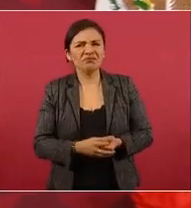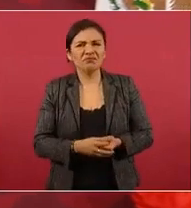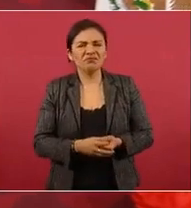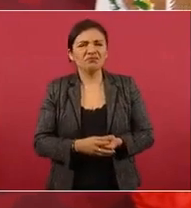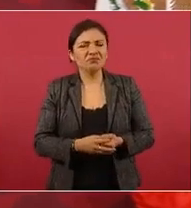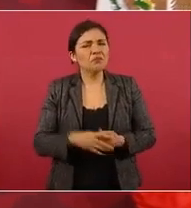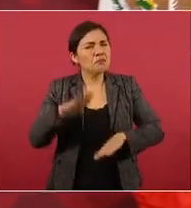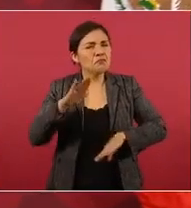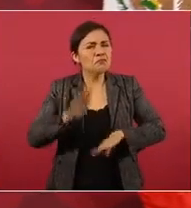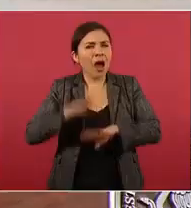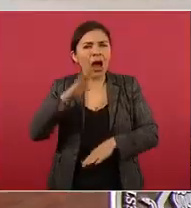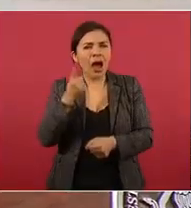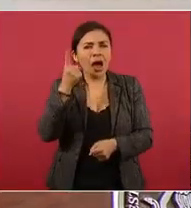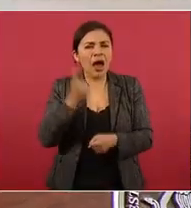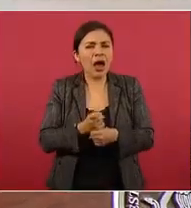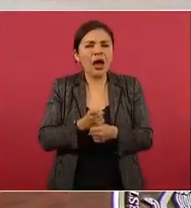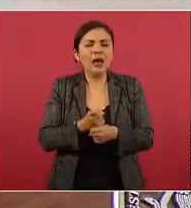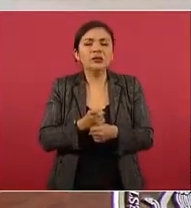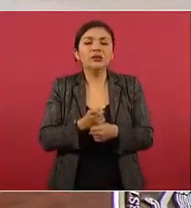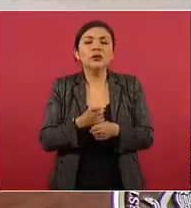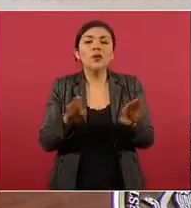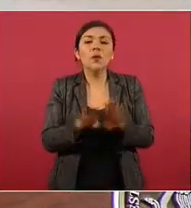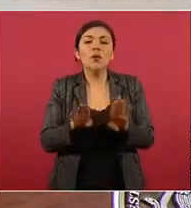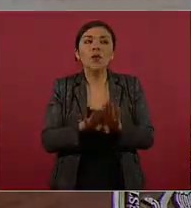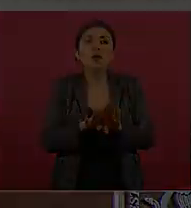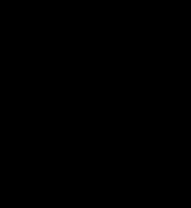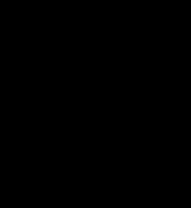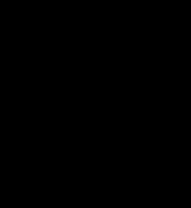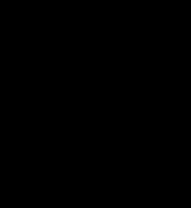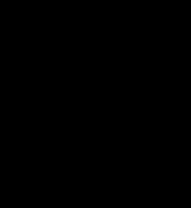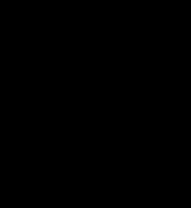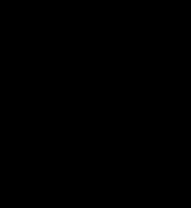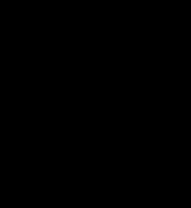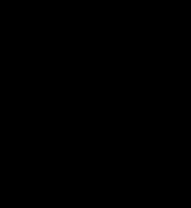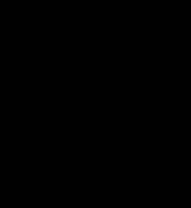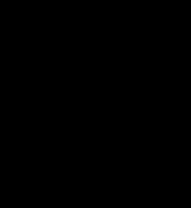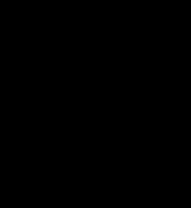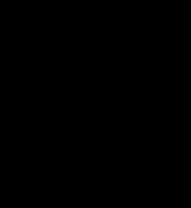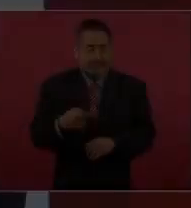están más a la derecha